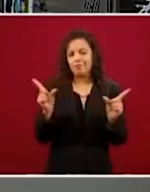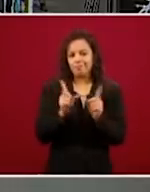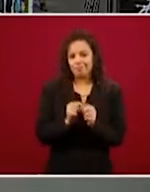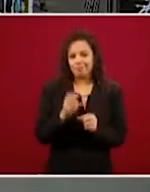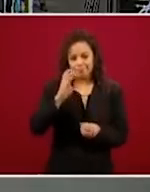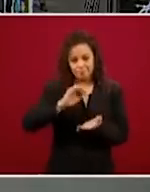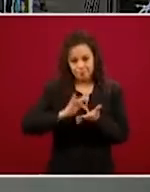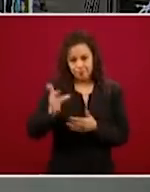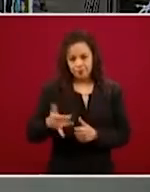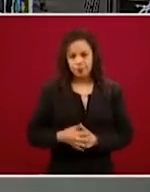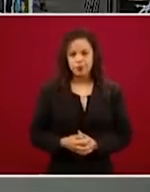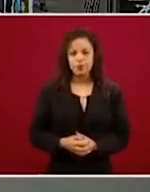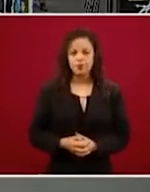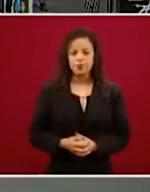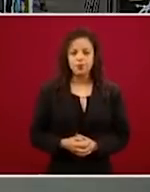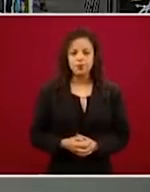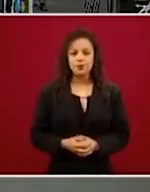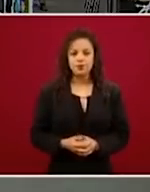gracias